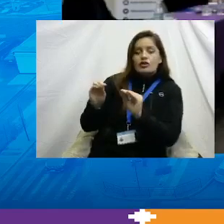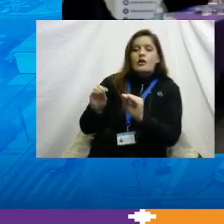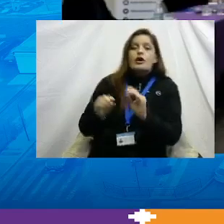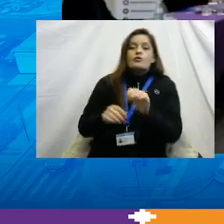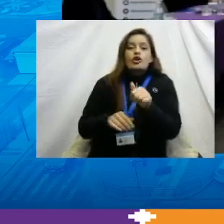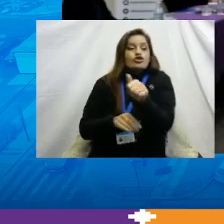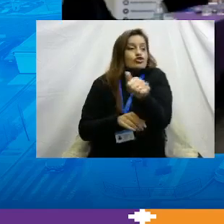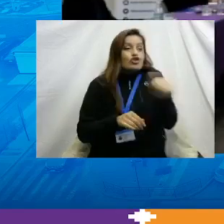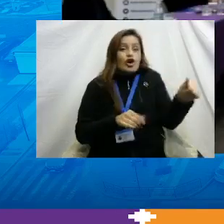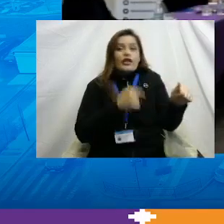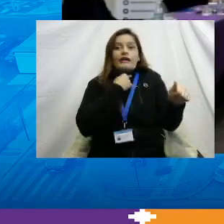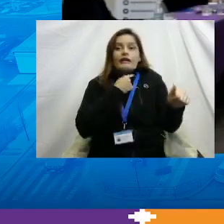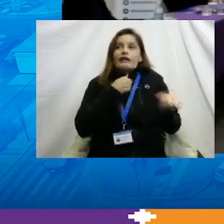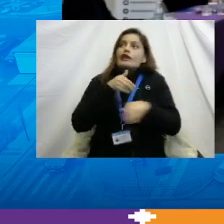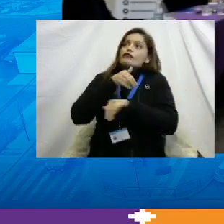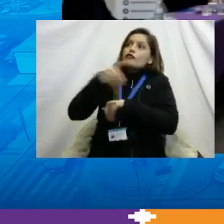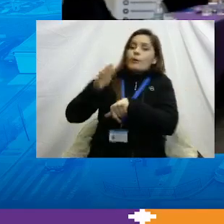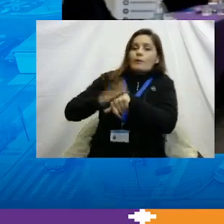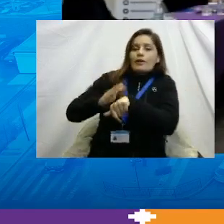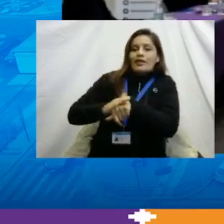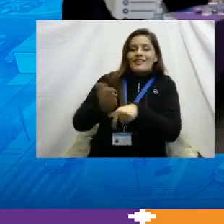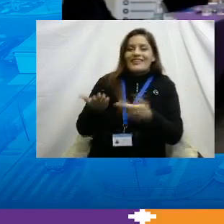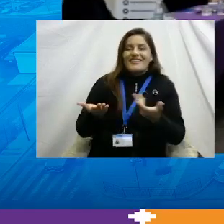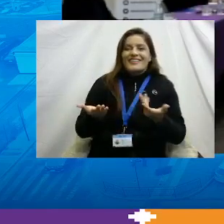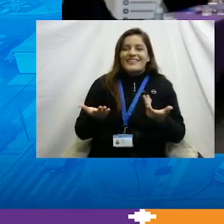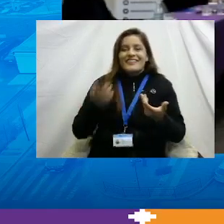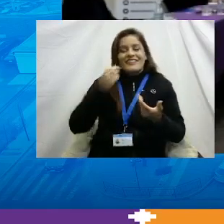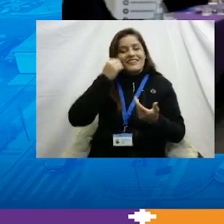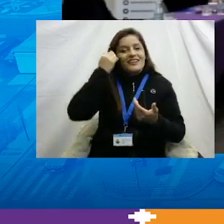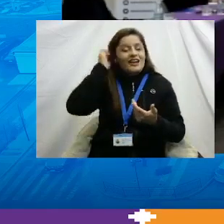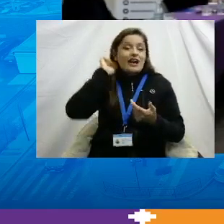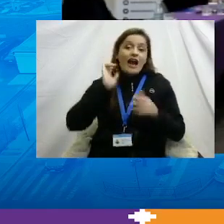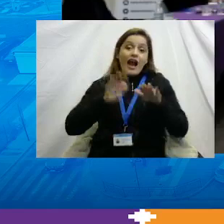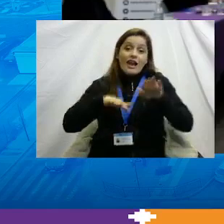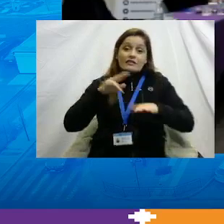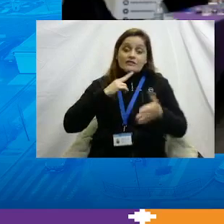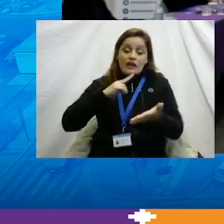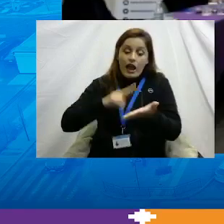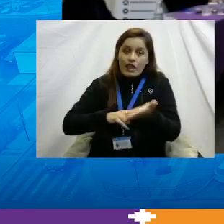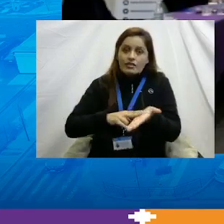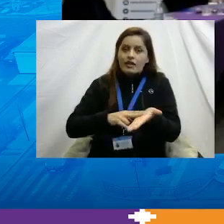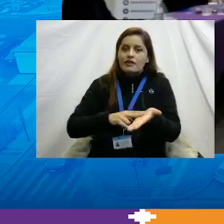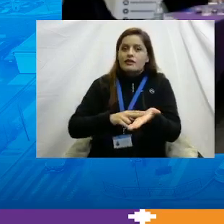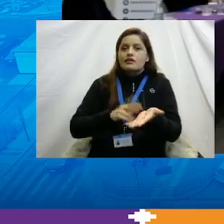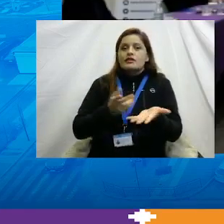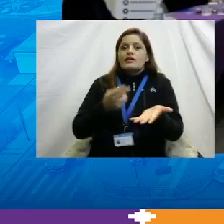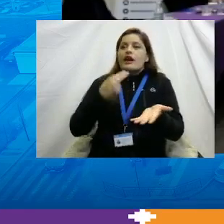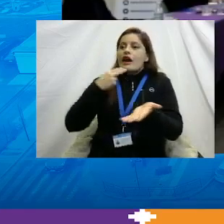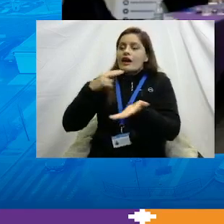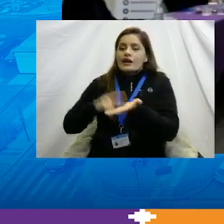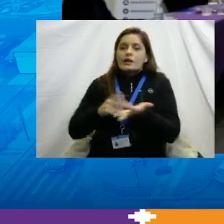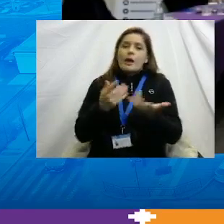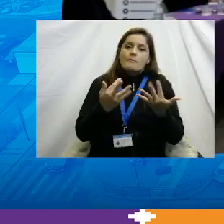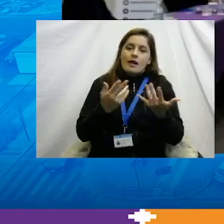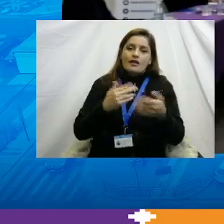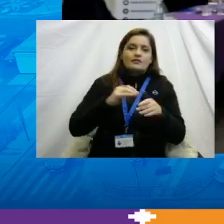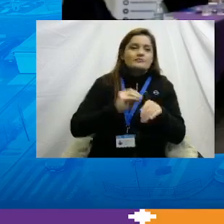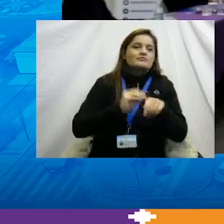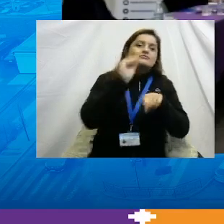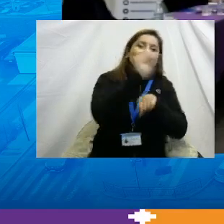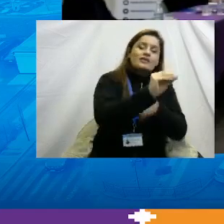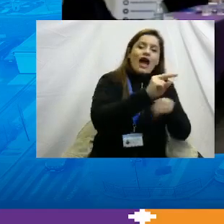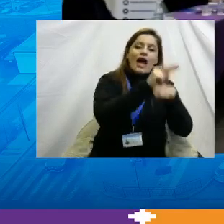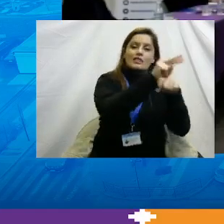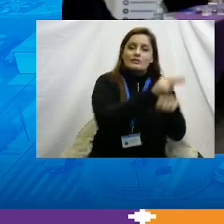ayuda correspondiente y no pasar con aquello, porque muchas veces pasa la carta, que pasa la administración, que tiene que ver la CEPLA, y el administrador lo sabe. Entonces